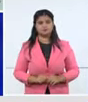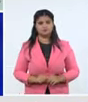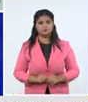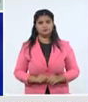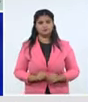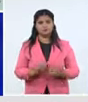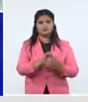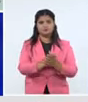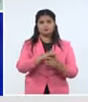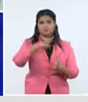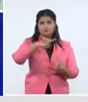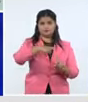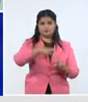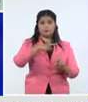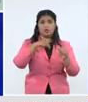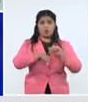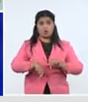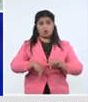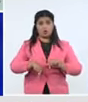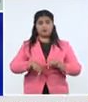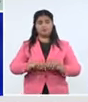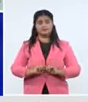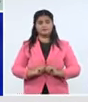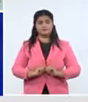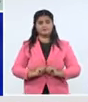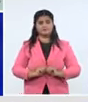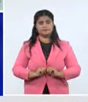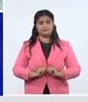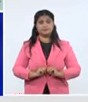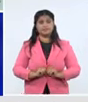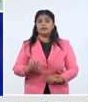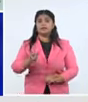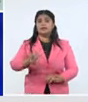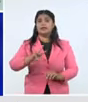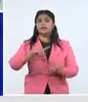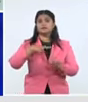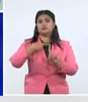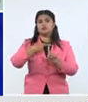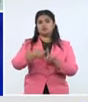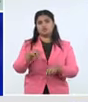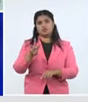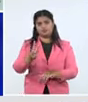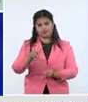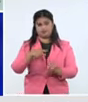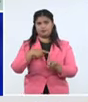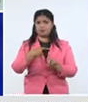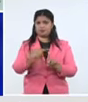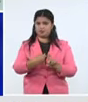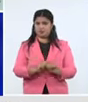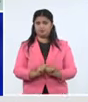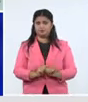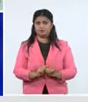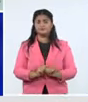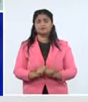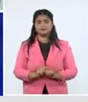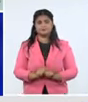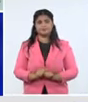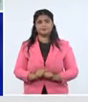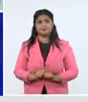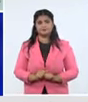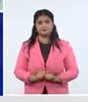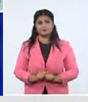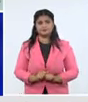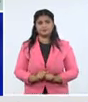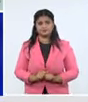Matanzas vuelve a repetir su cifra, 3 casos positivos autóctonos a la COVID-19. El